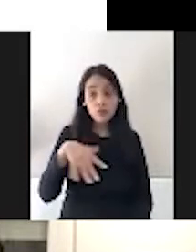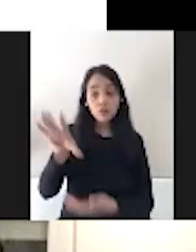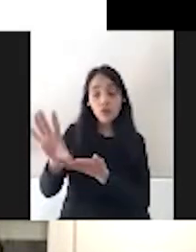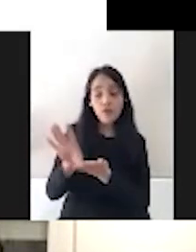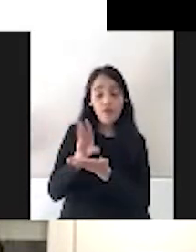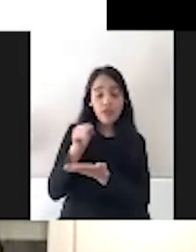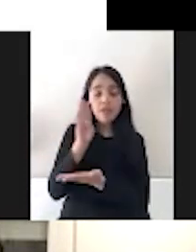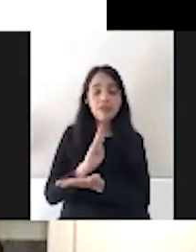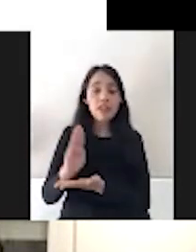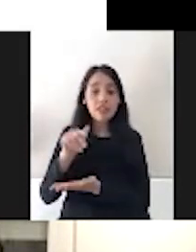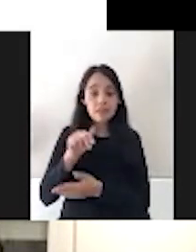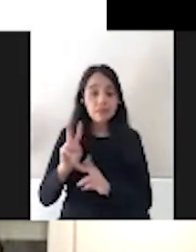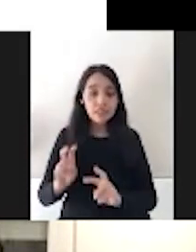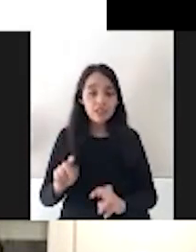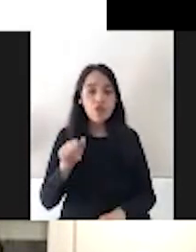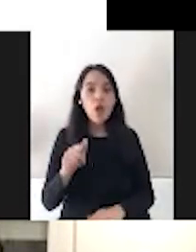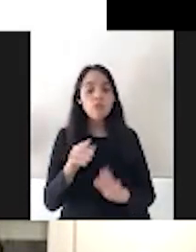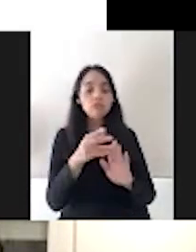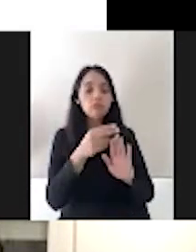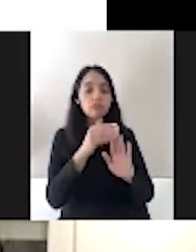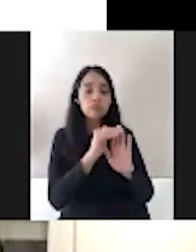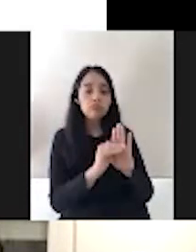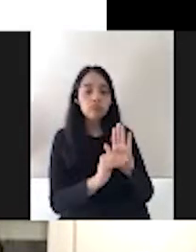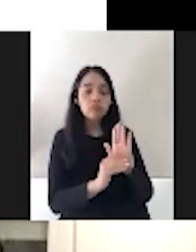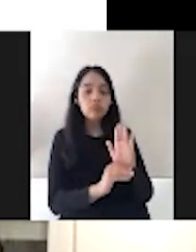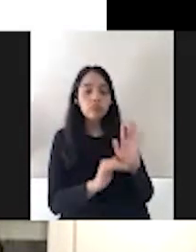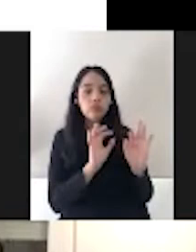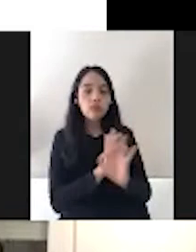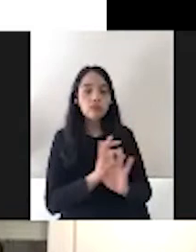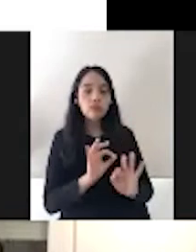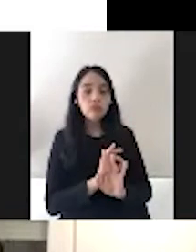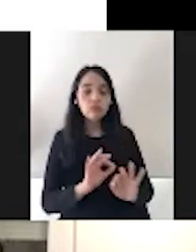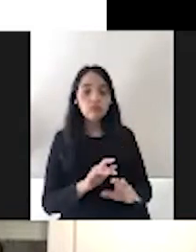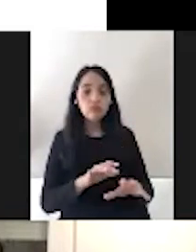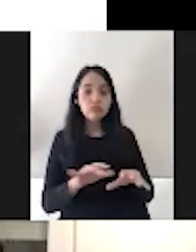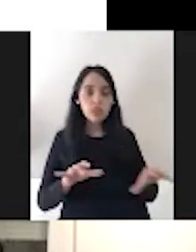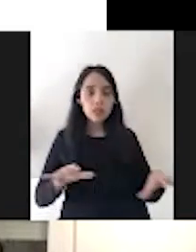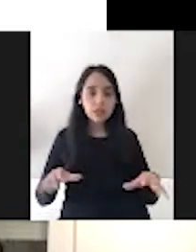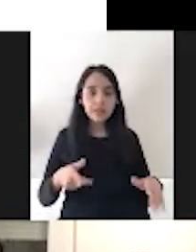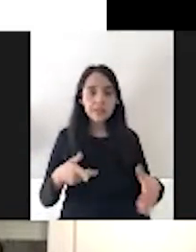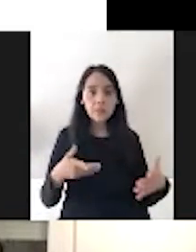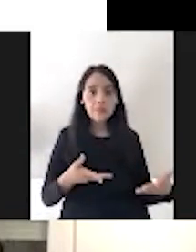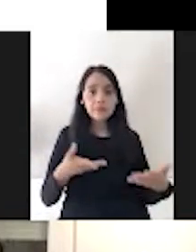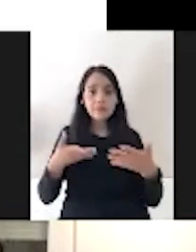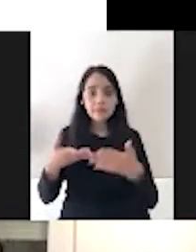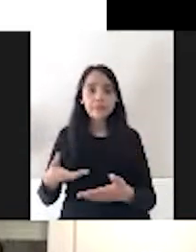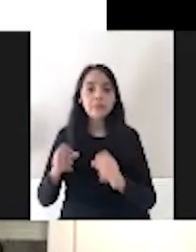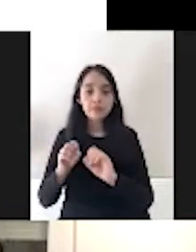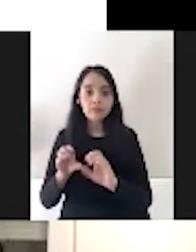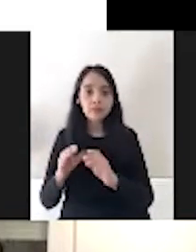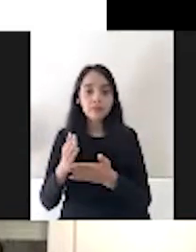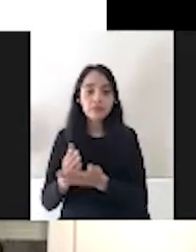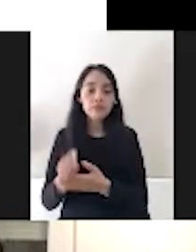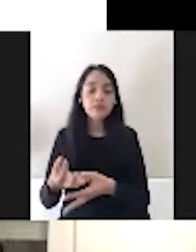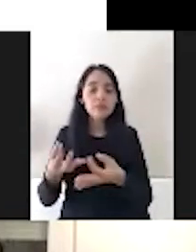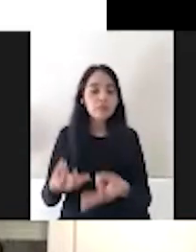medidas para ofrecer a todos los estudiantes una educación escolar pertinente y relevante, ¿no? Que, considerando